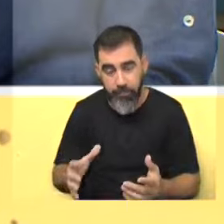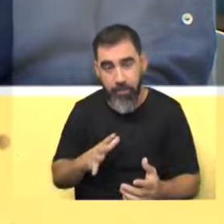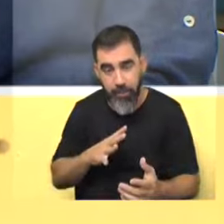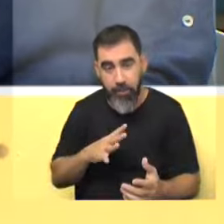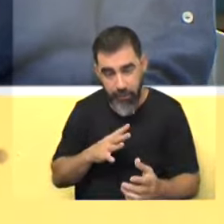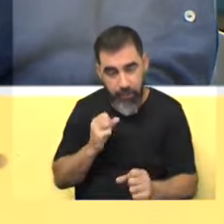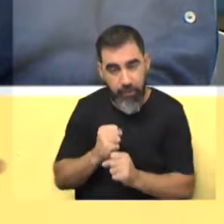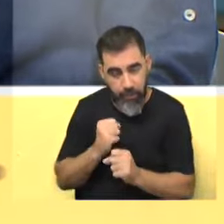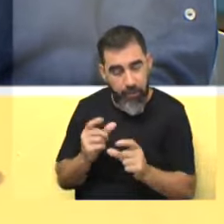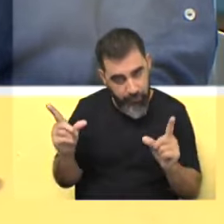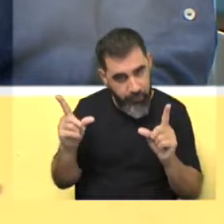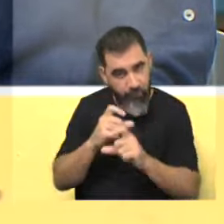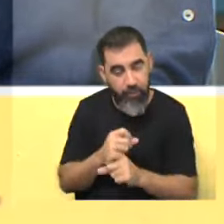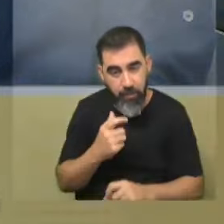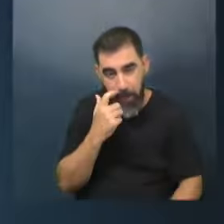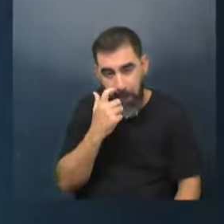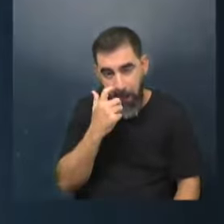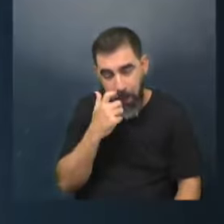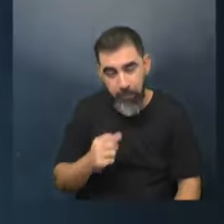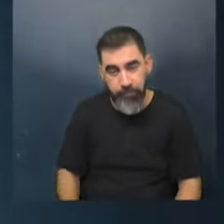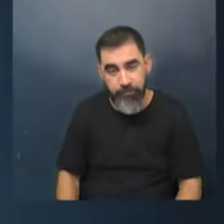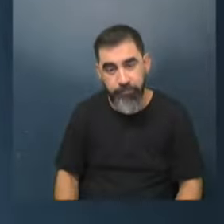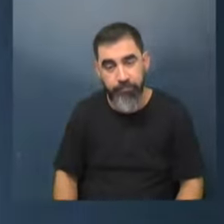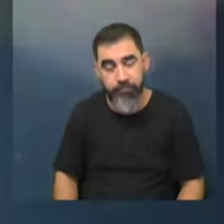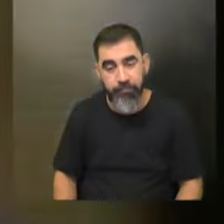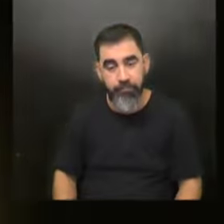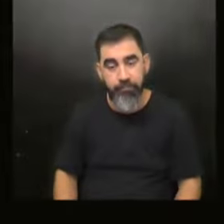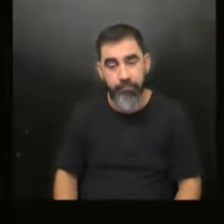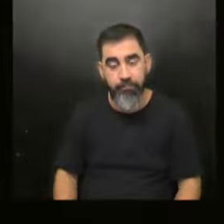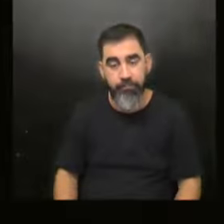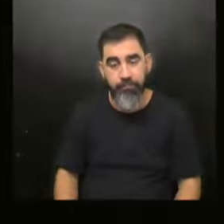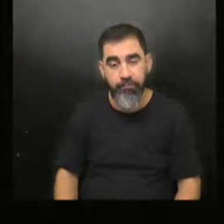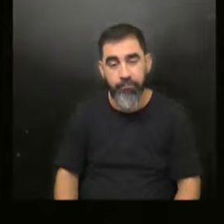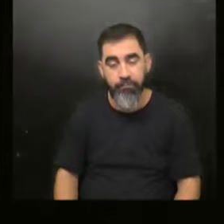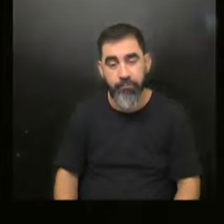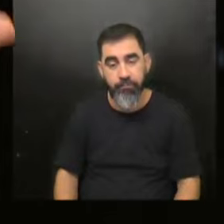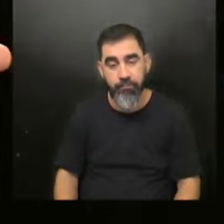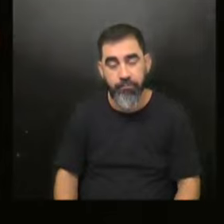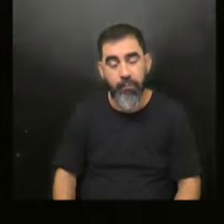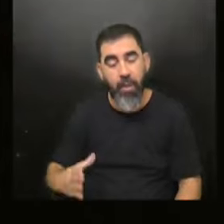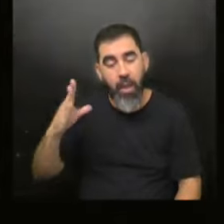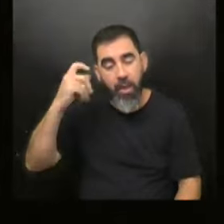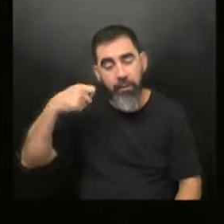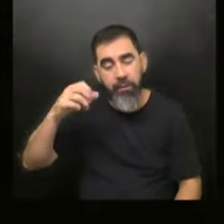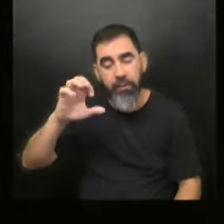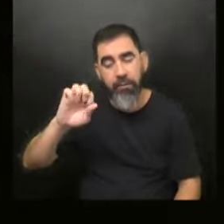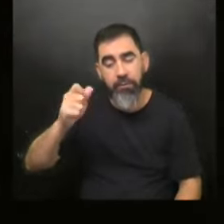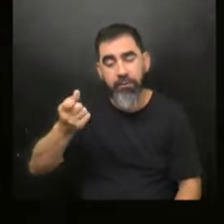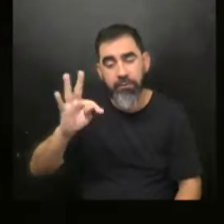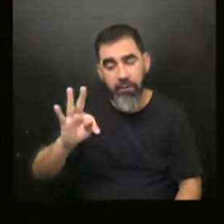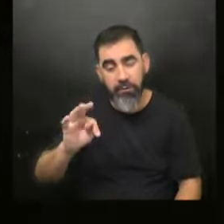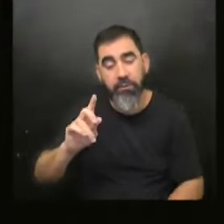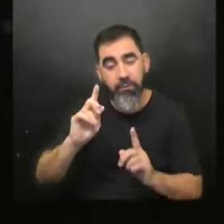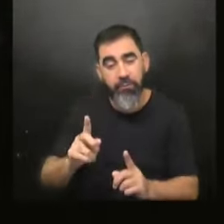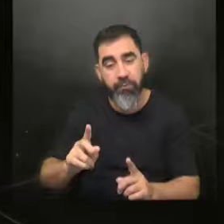dando un trabajito. Sin duda, porque otra vez, y vuelvo a lo que nos dijiste del Antel SAT y trasladado a Hugo, esto no es